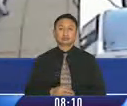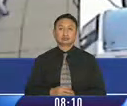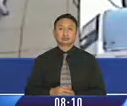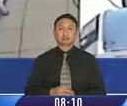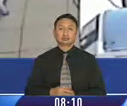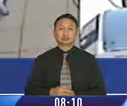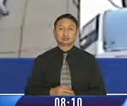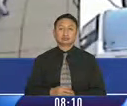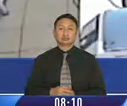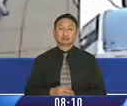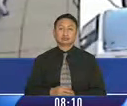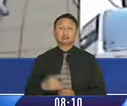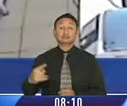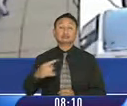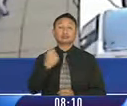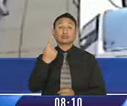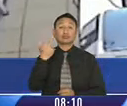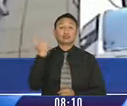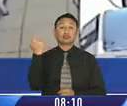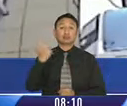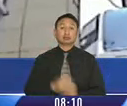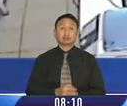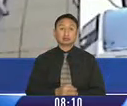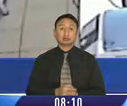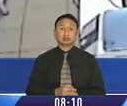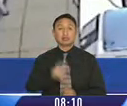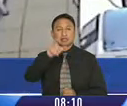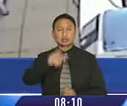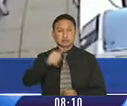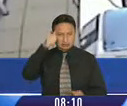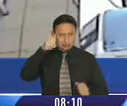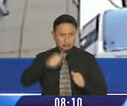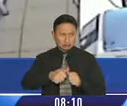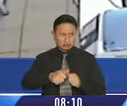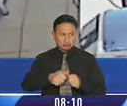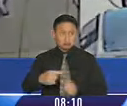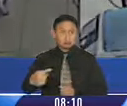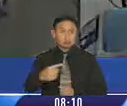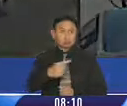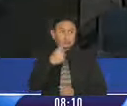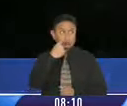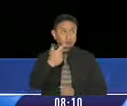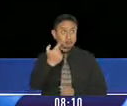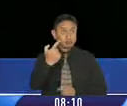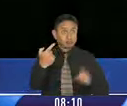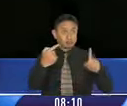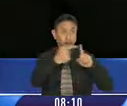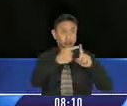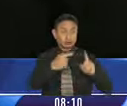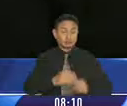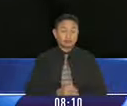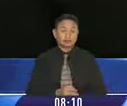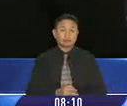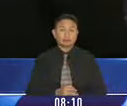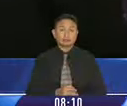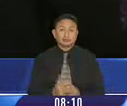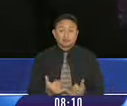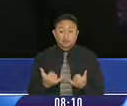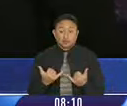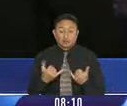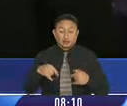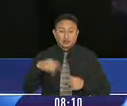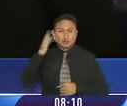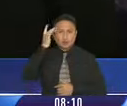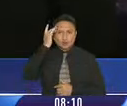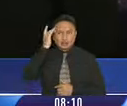De todo aquello, un disparo se quedó grabado en la memoria de la gente y en la puerta trasera del local. Entonces estamos preocupados aquí